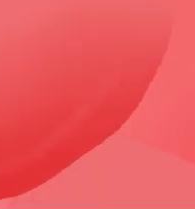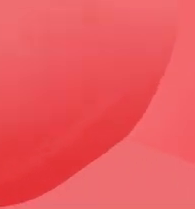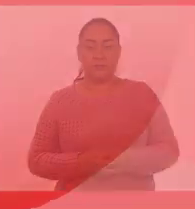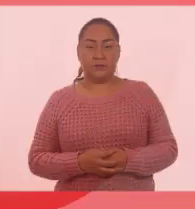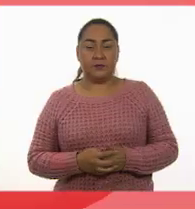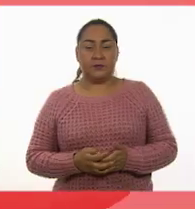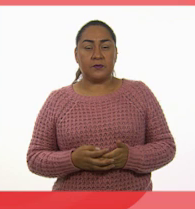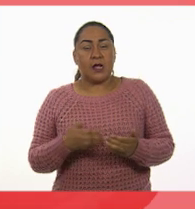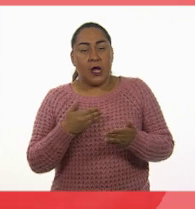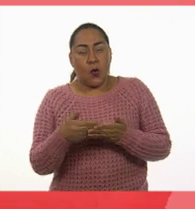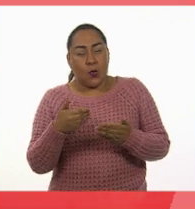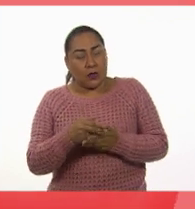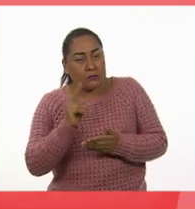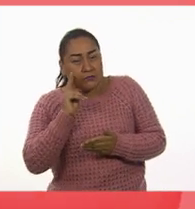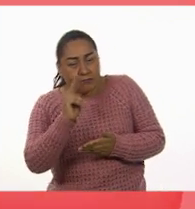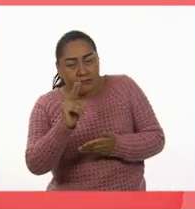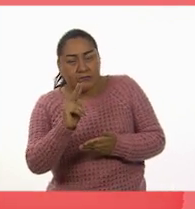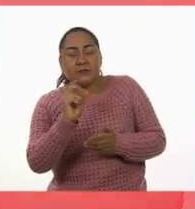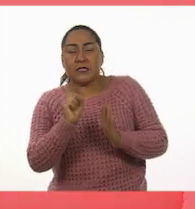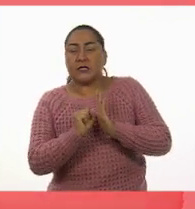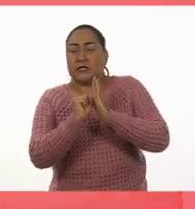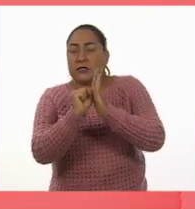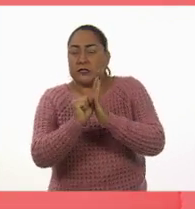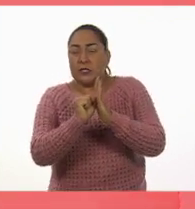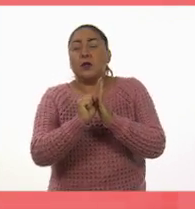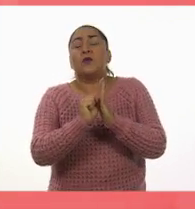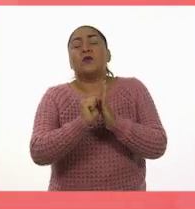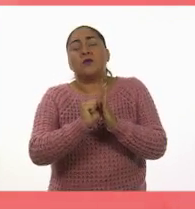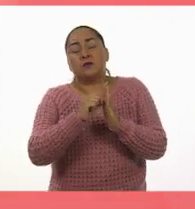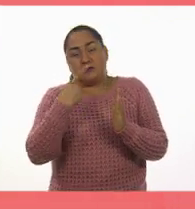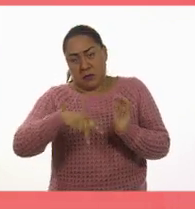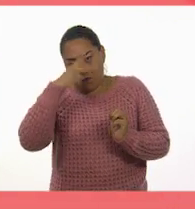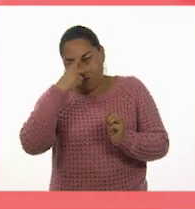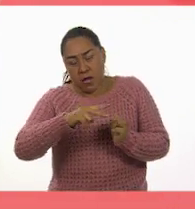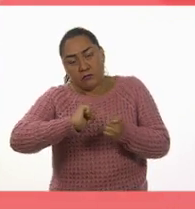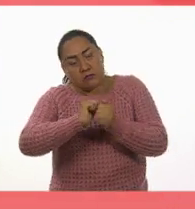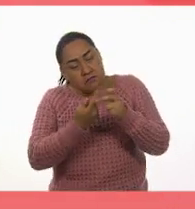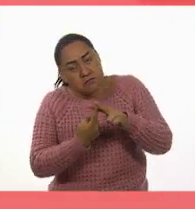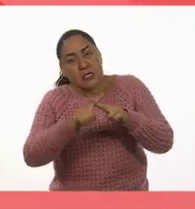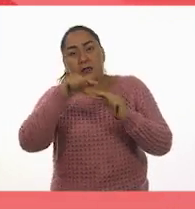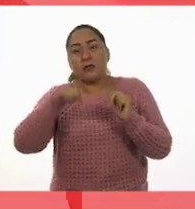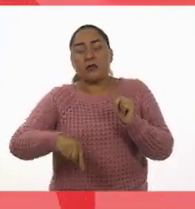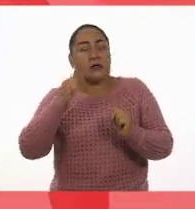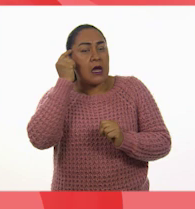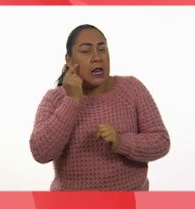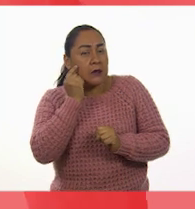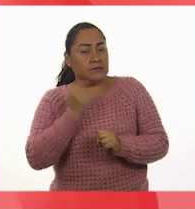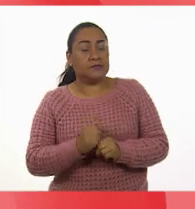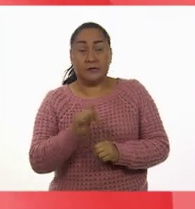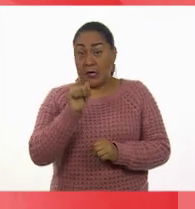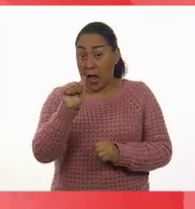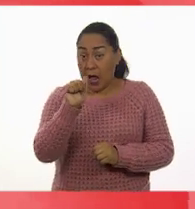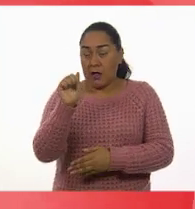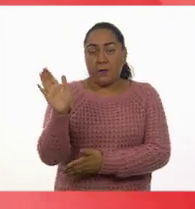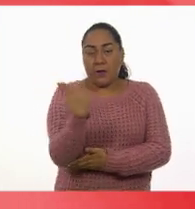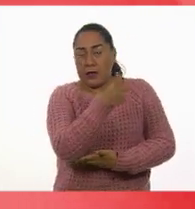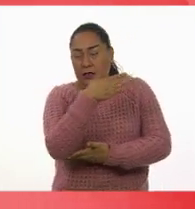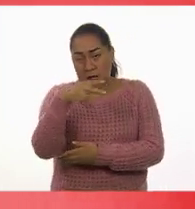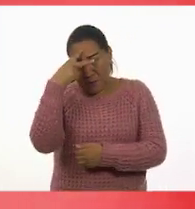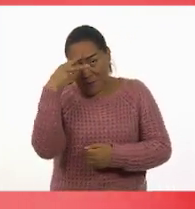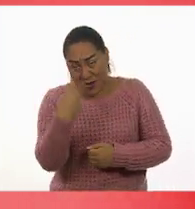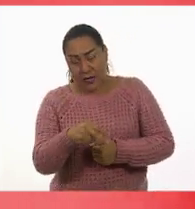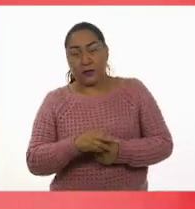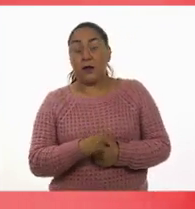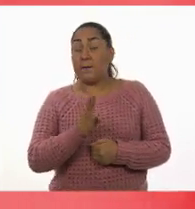¿cuál de los siguientes símbolos patrios se gestó en el estado de Guerrero? A. La bandera de México.